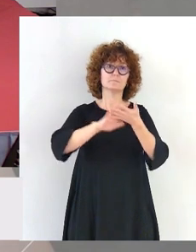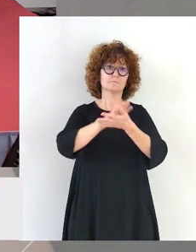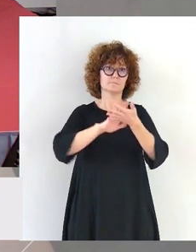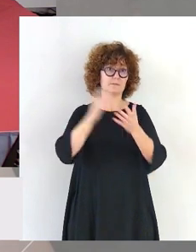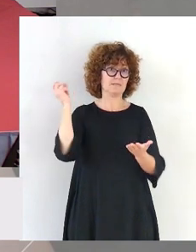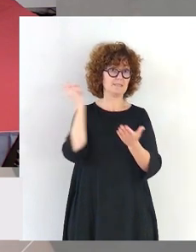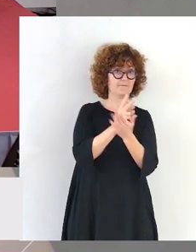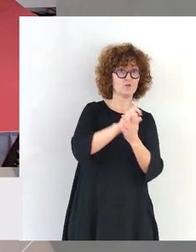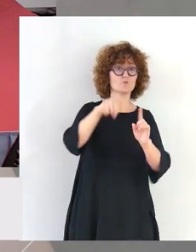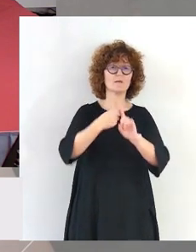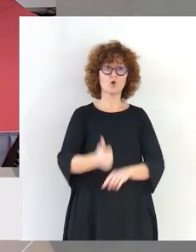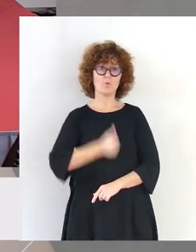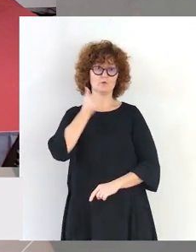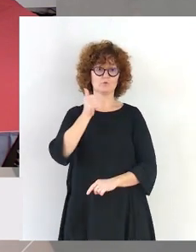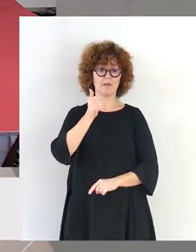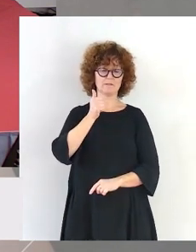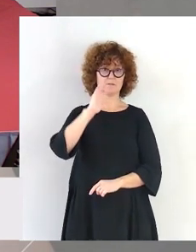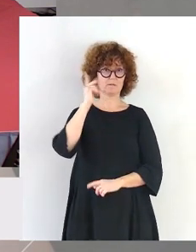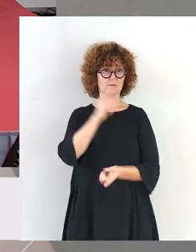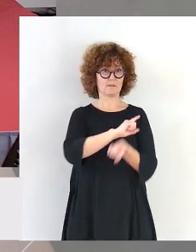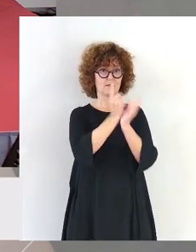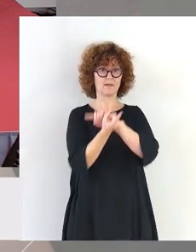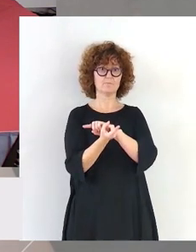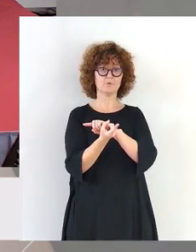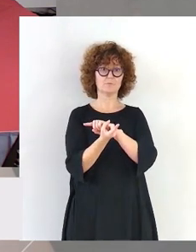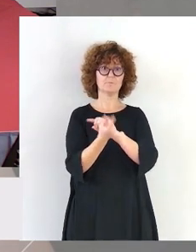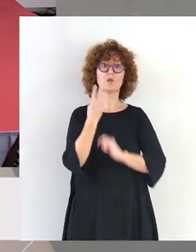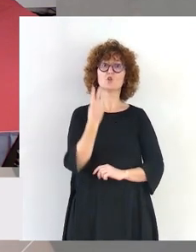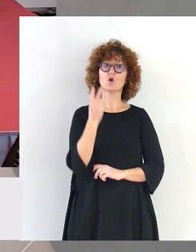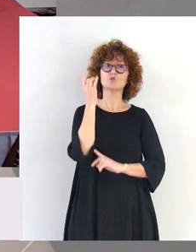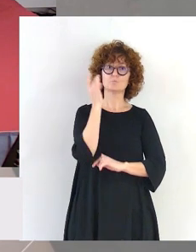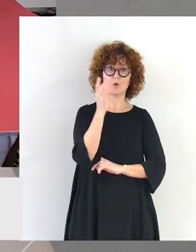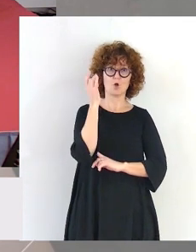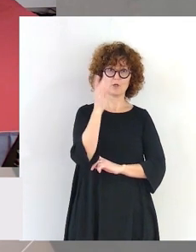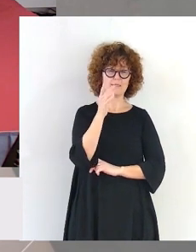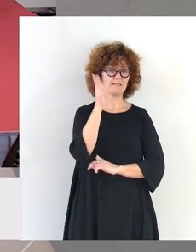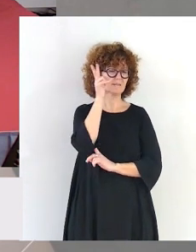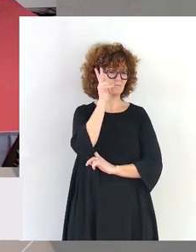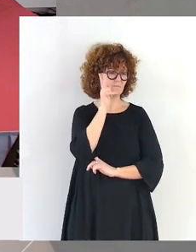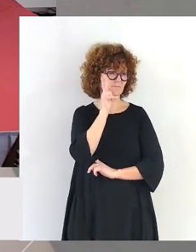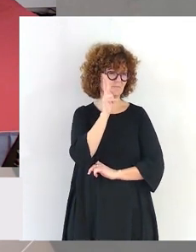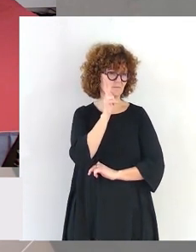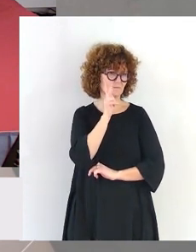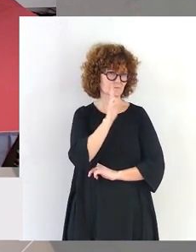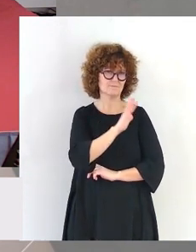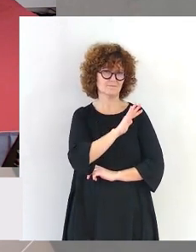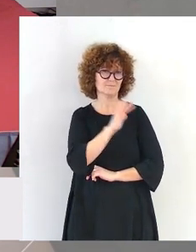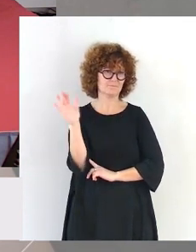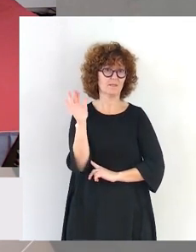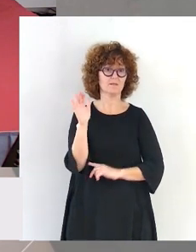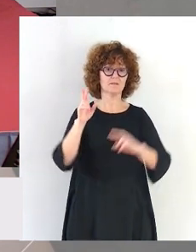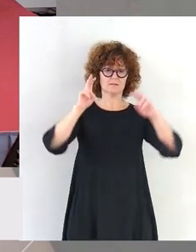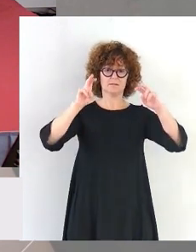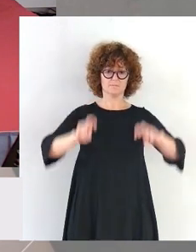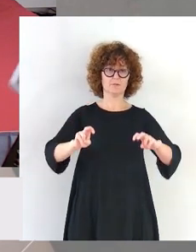desafíos y las oportunidades del cambio climático para ello Contamos con dos ponentes de lujo lujo lujazo que juntarlos en el mismo